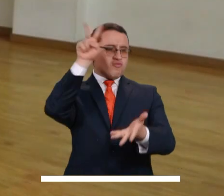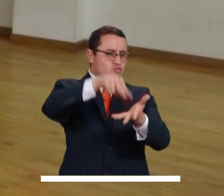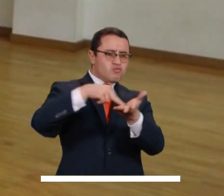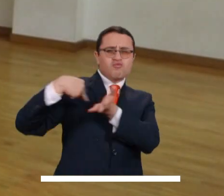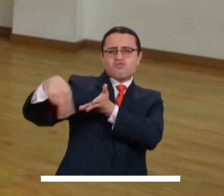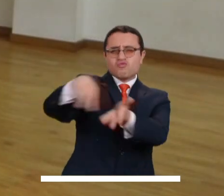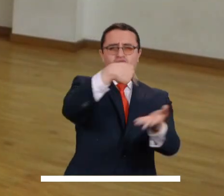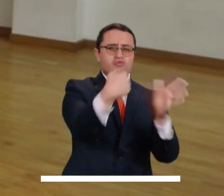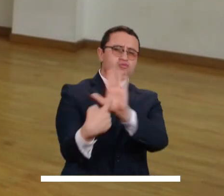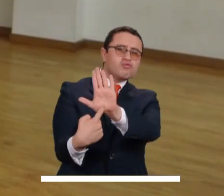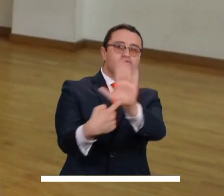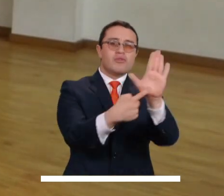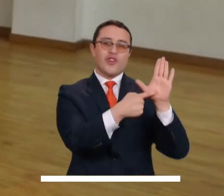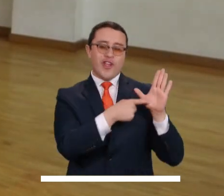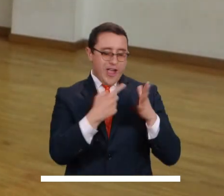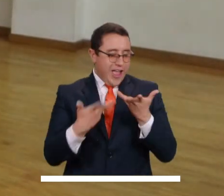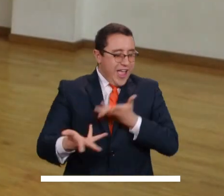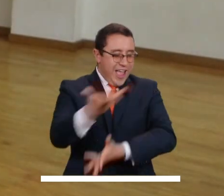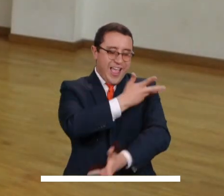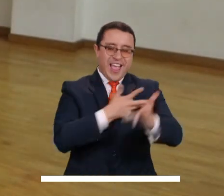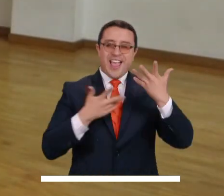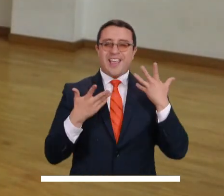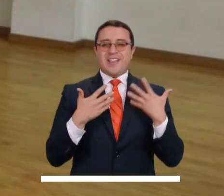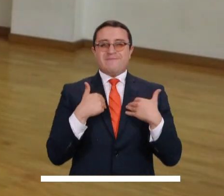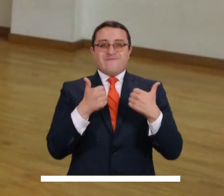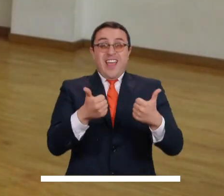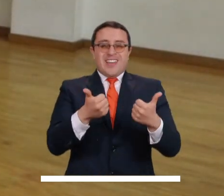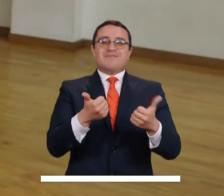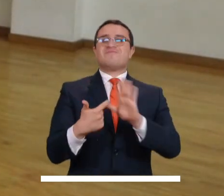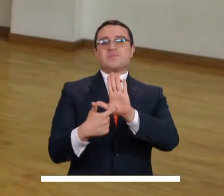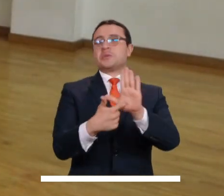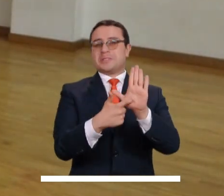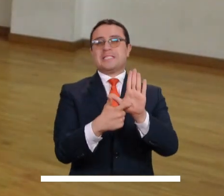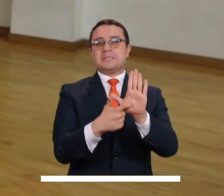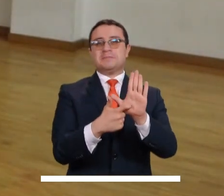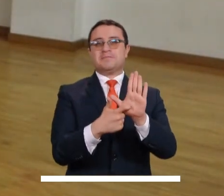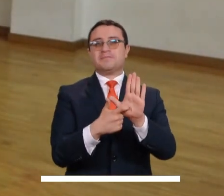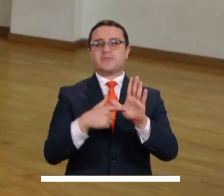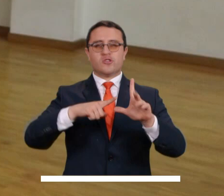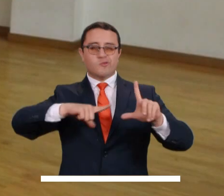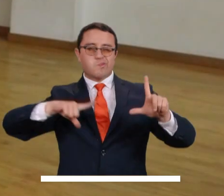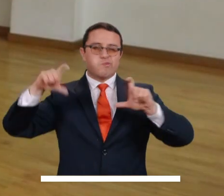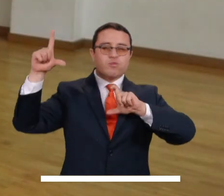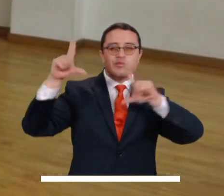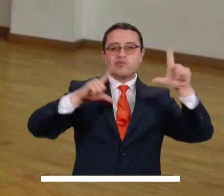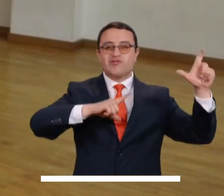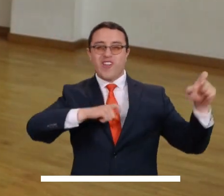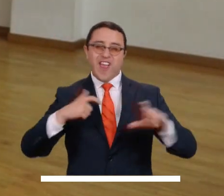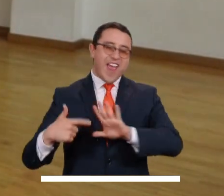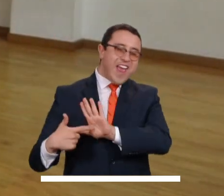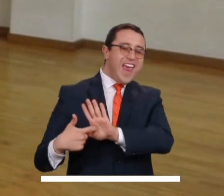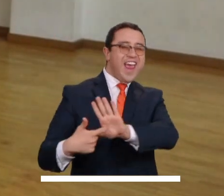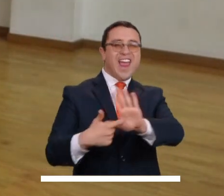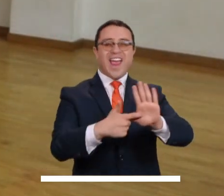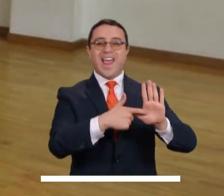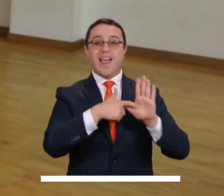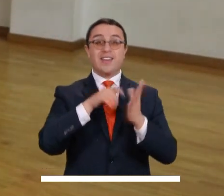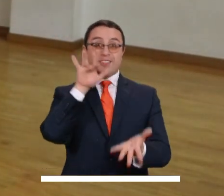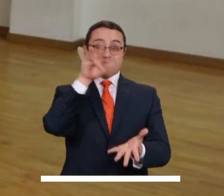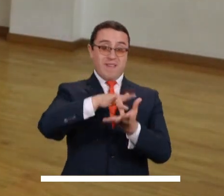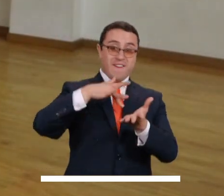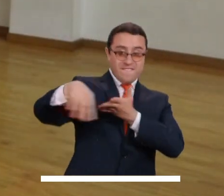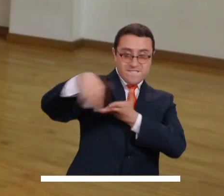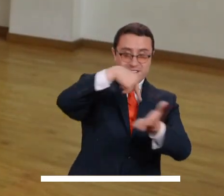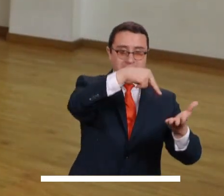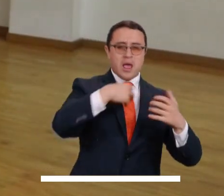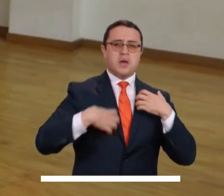ya era más de disfrutar el baile y pues hacer expresiones y así, y cuando uno entra a la tarima pues